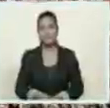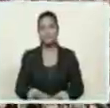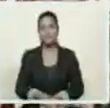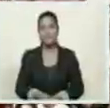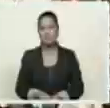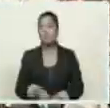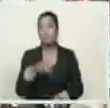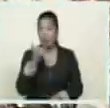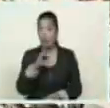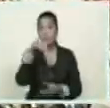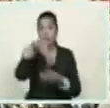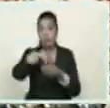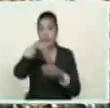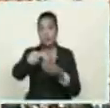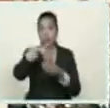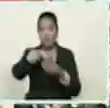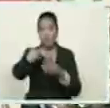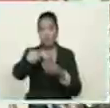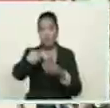había elecciones